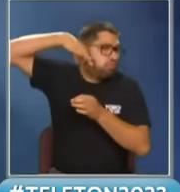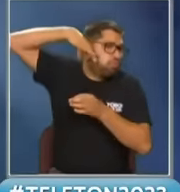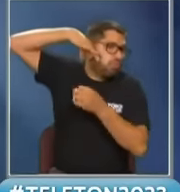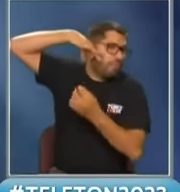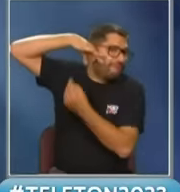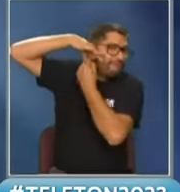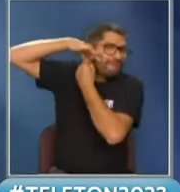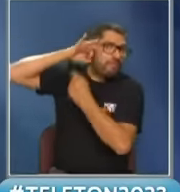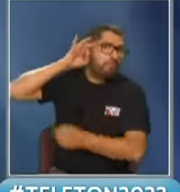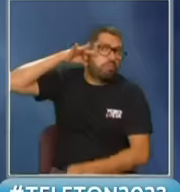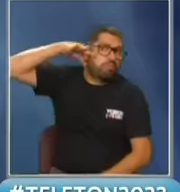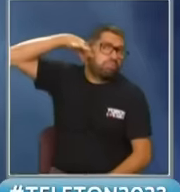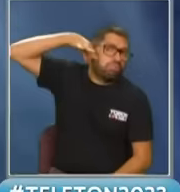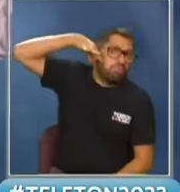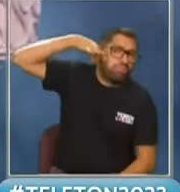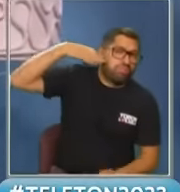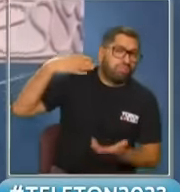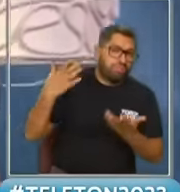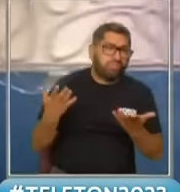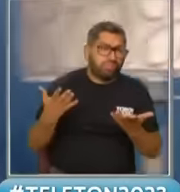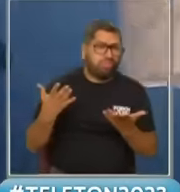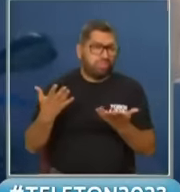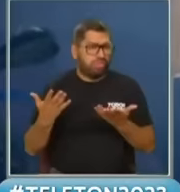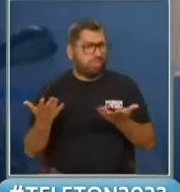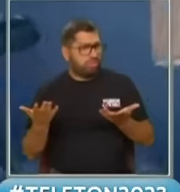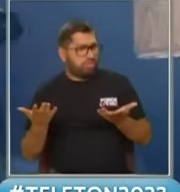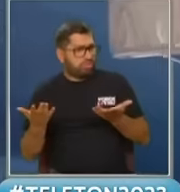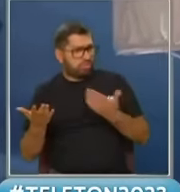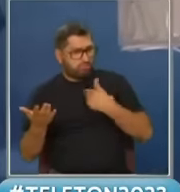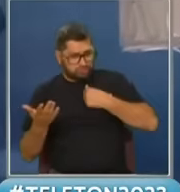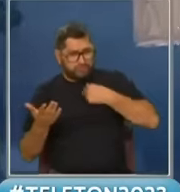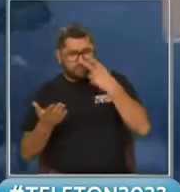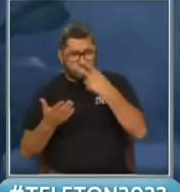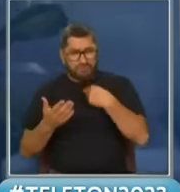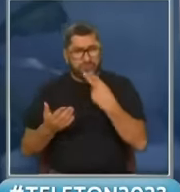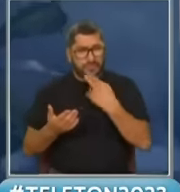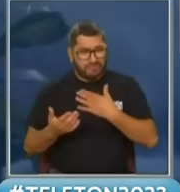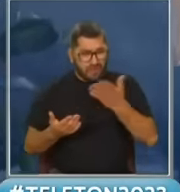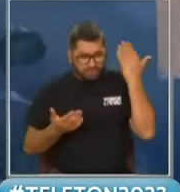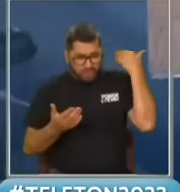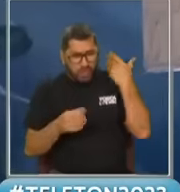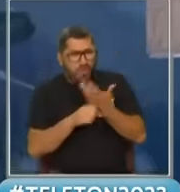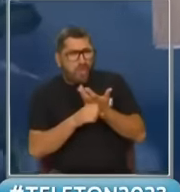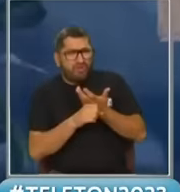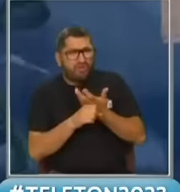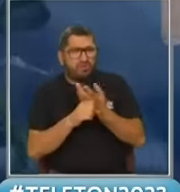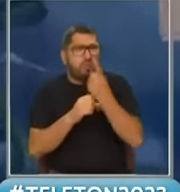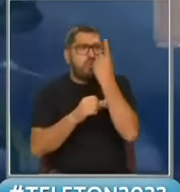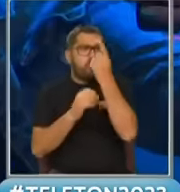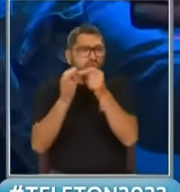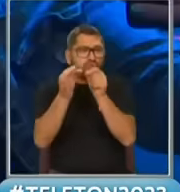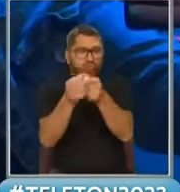hermano. En el barrio donde vivo yo, un weón se puso un chuzo.